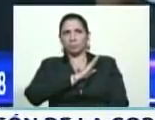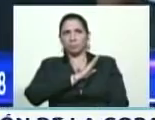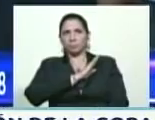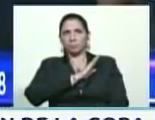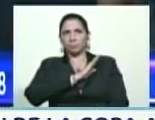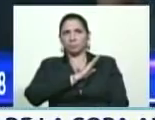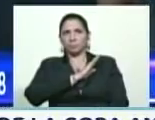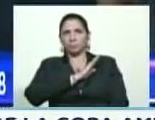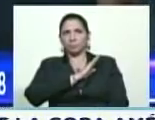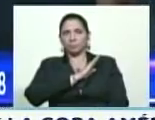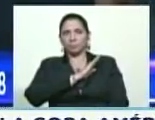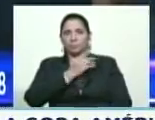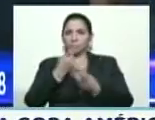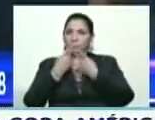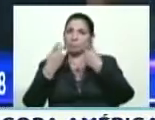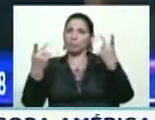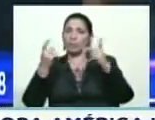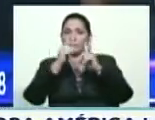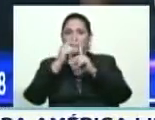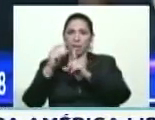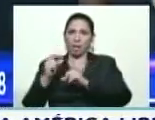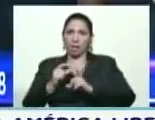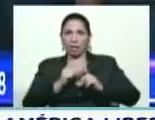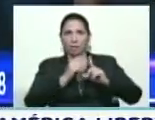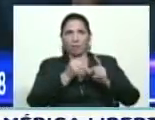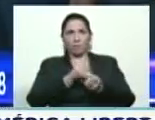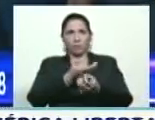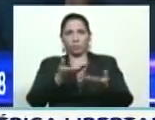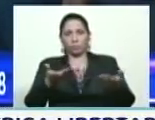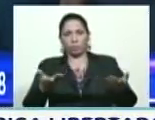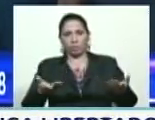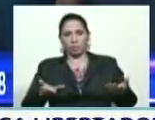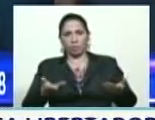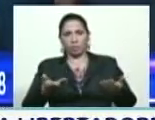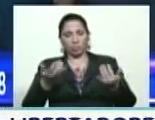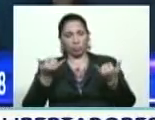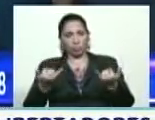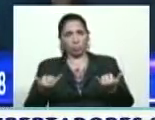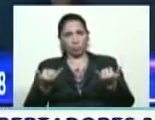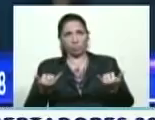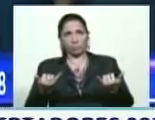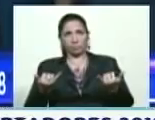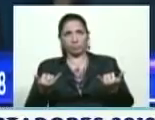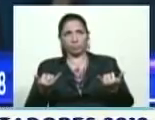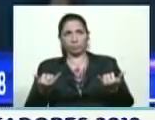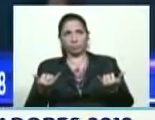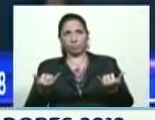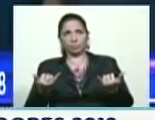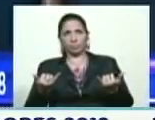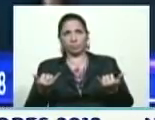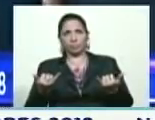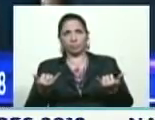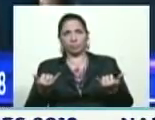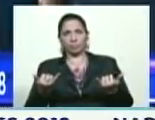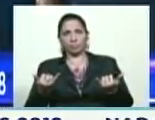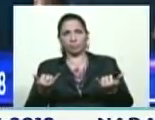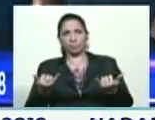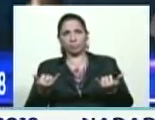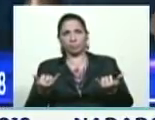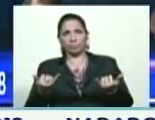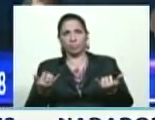dirigir esas palabras a ustedes en este momento que, cuando